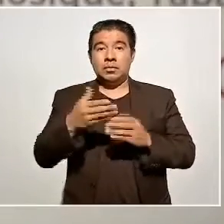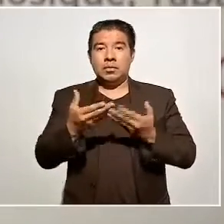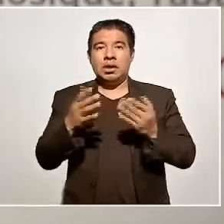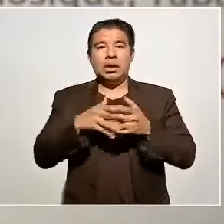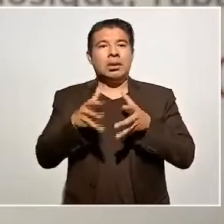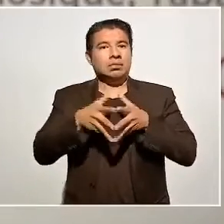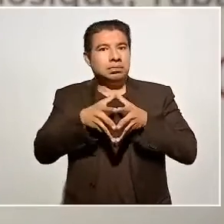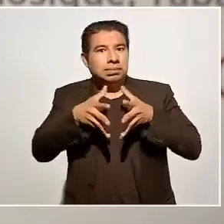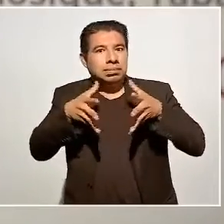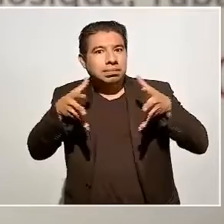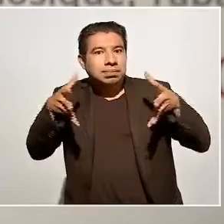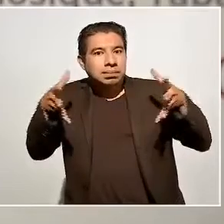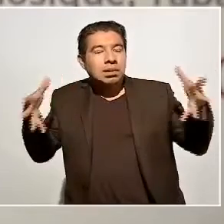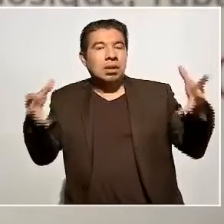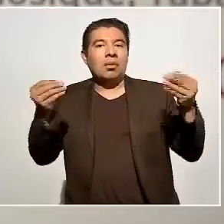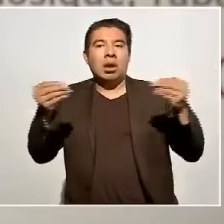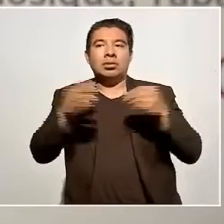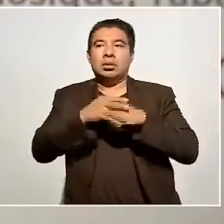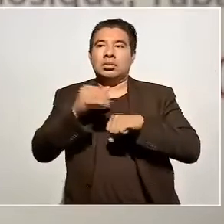crecen